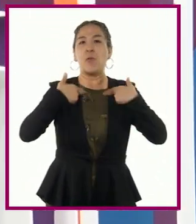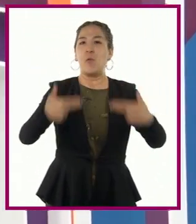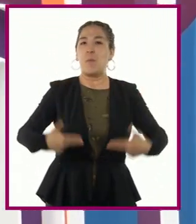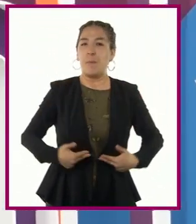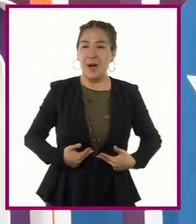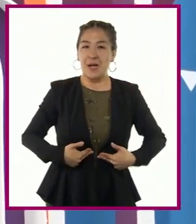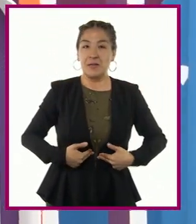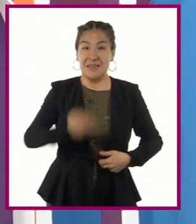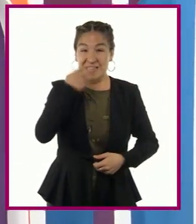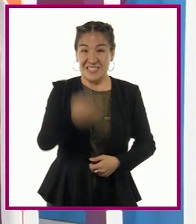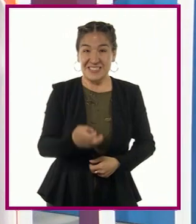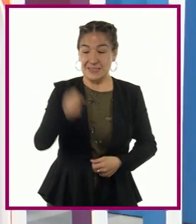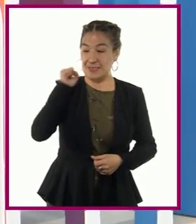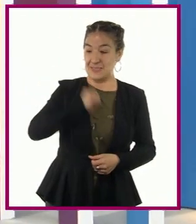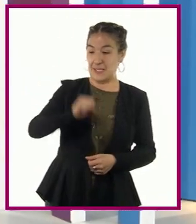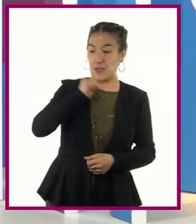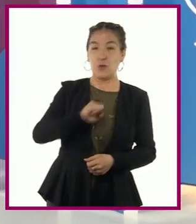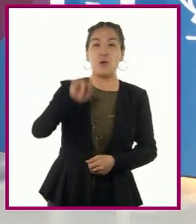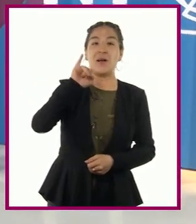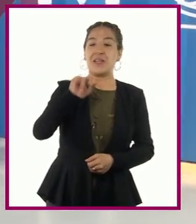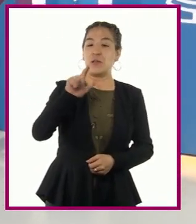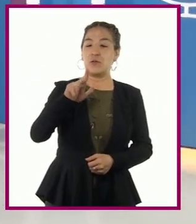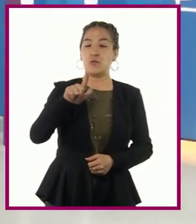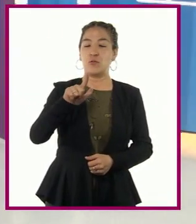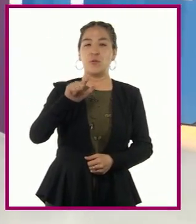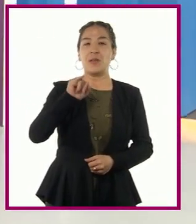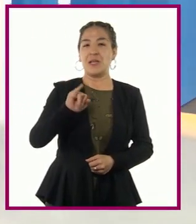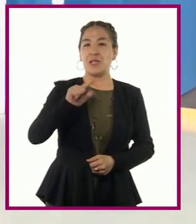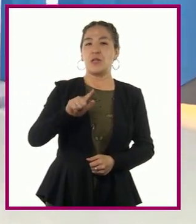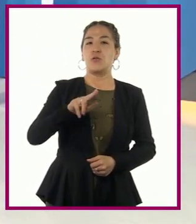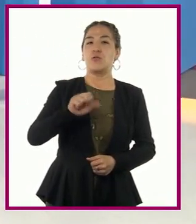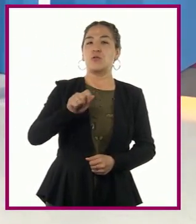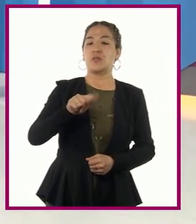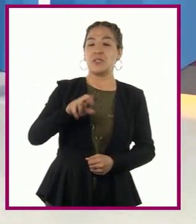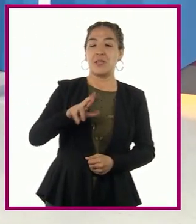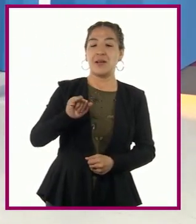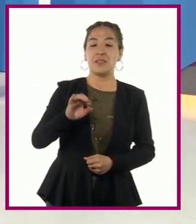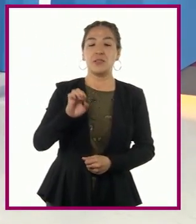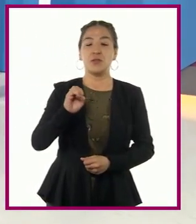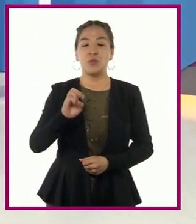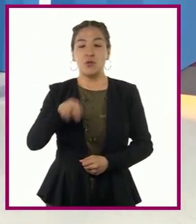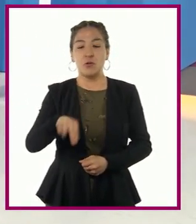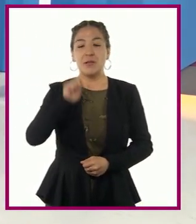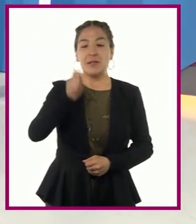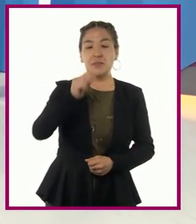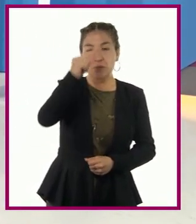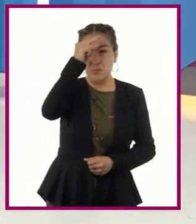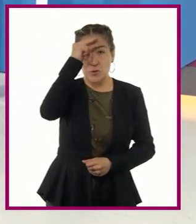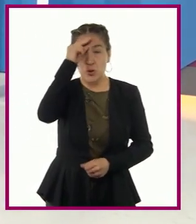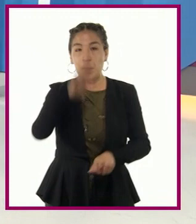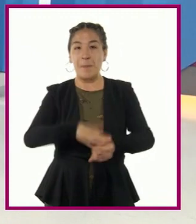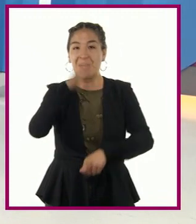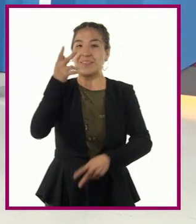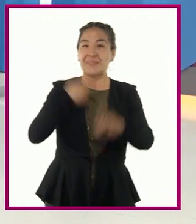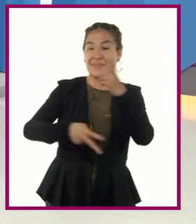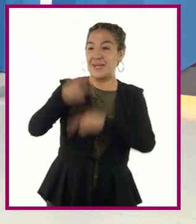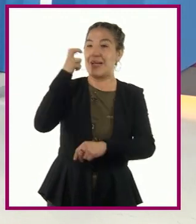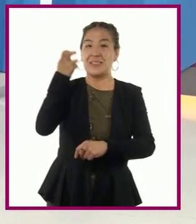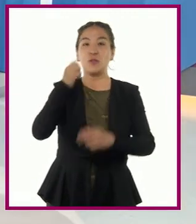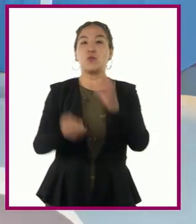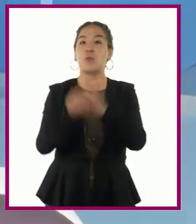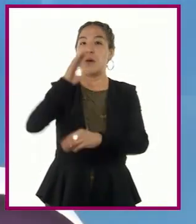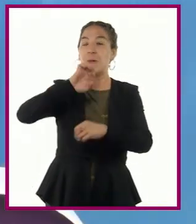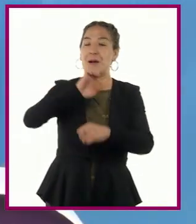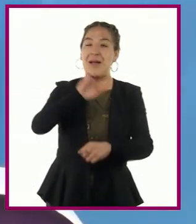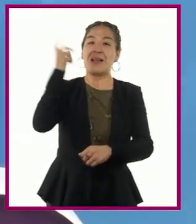el siglo de la ilustración de la civilización occidental, es la época de mayor auge y progreso en la Nueva